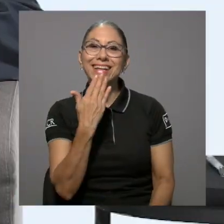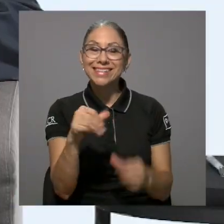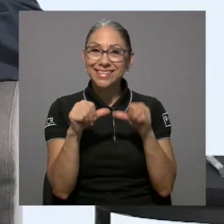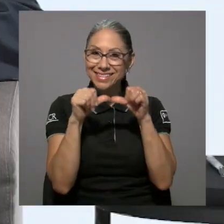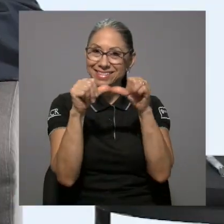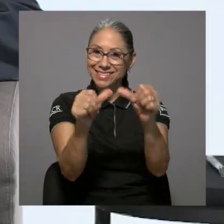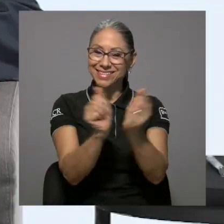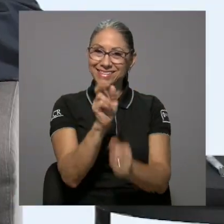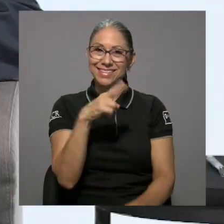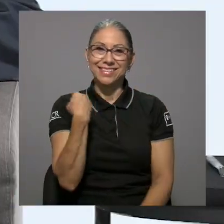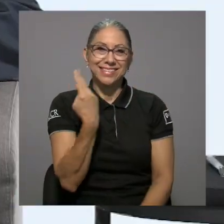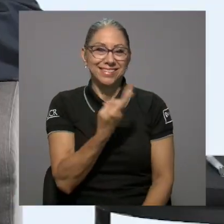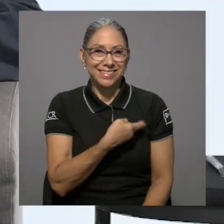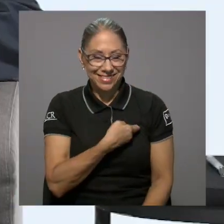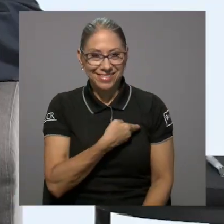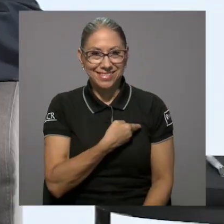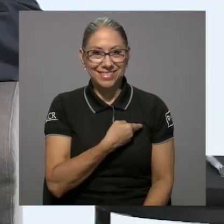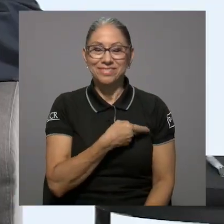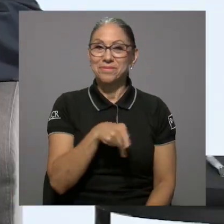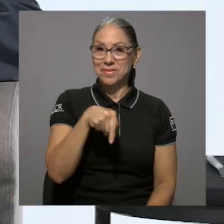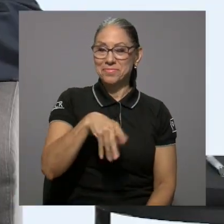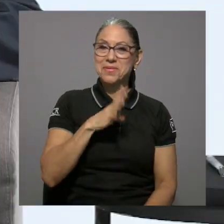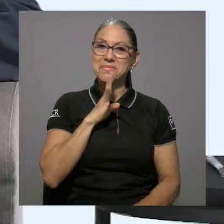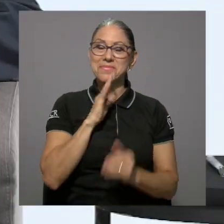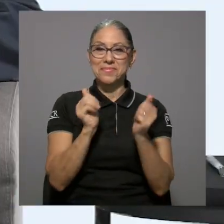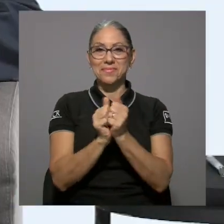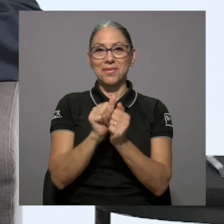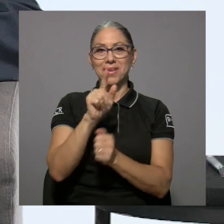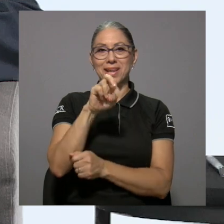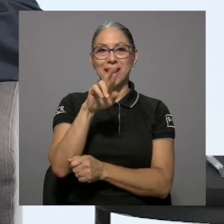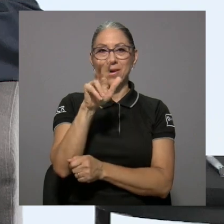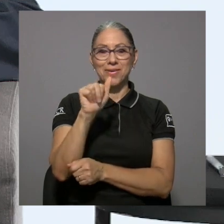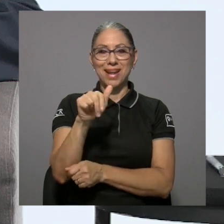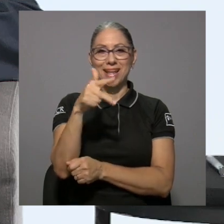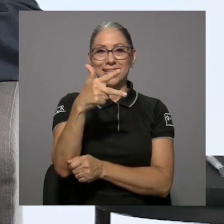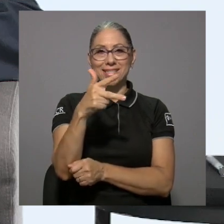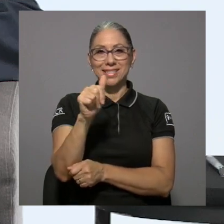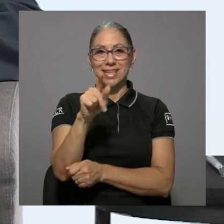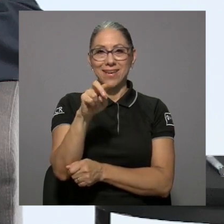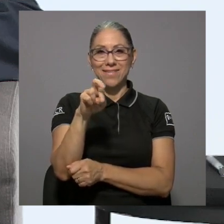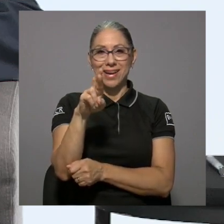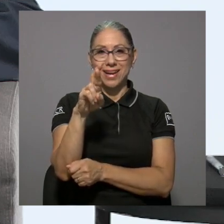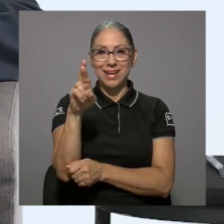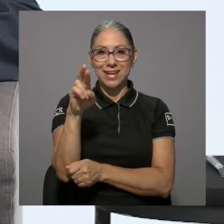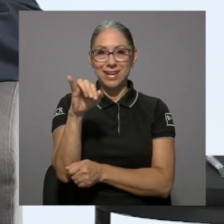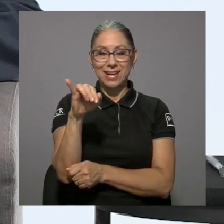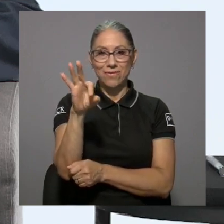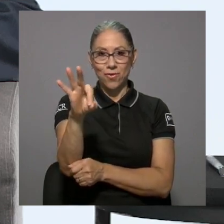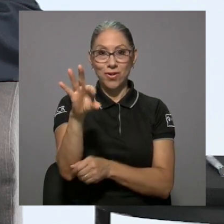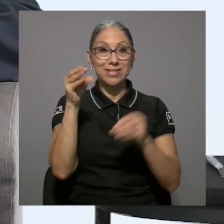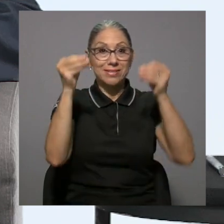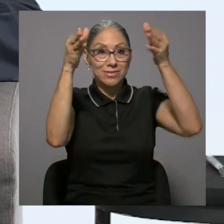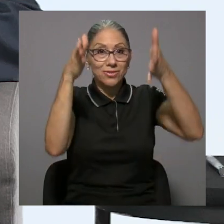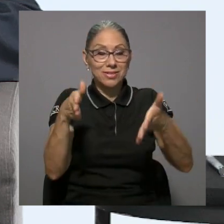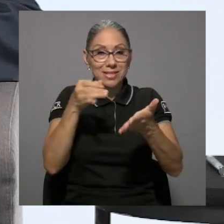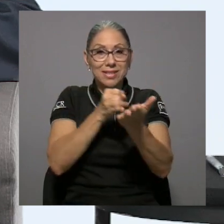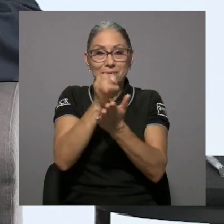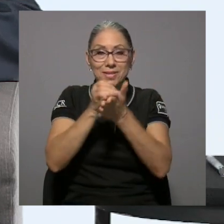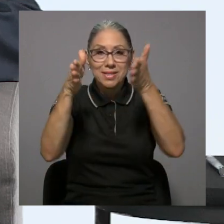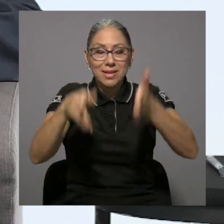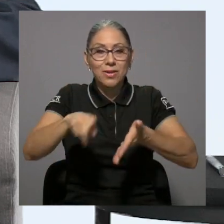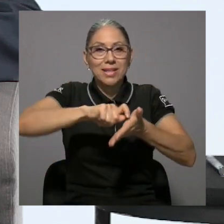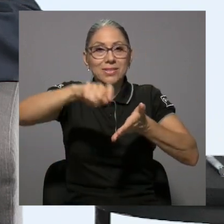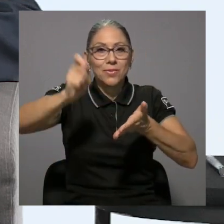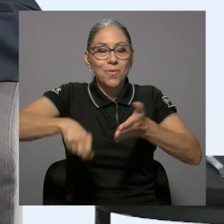Gracias por continuar con nosotros. Estamos hablando con Laura Chaverri Flores, quien es docente e investigadora